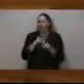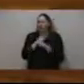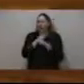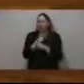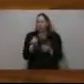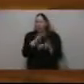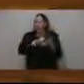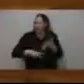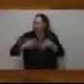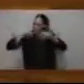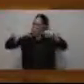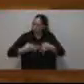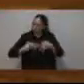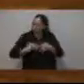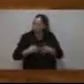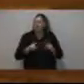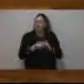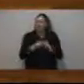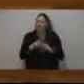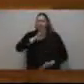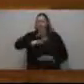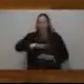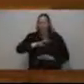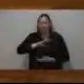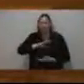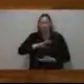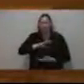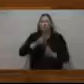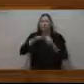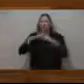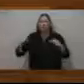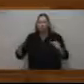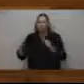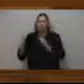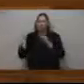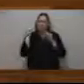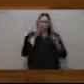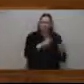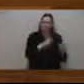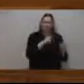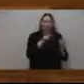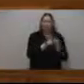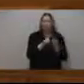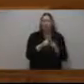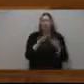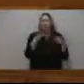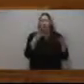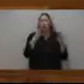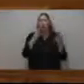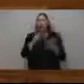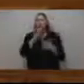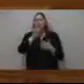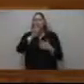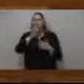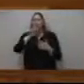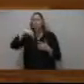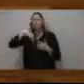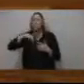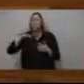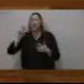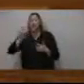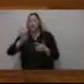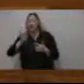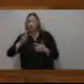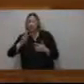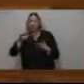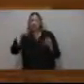literalmente la potencia instalada, la capacidad de generación de Asturias está en torno a los 3.800 megavatios. Incorporar en este momento más capacidad de